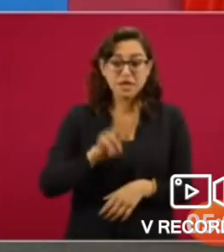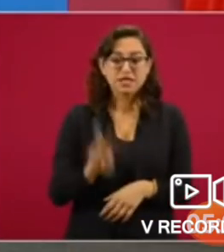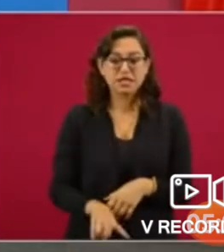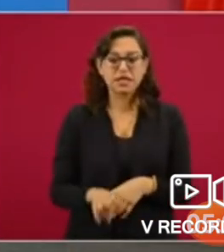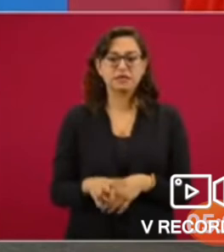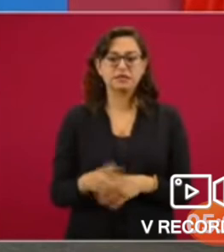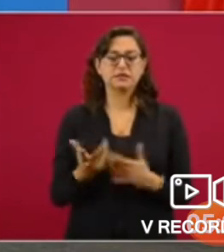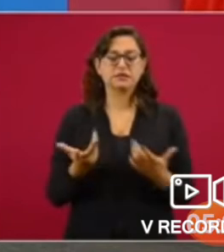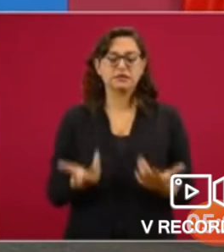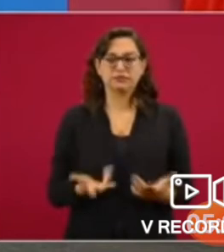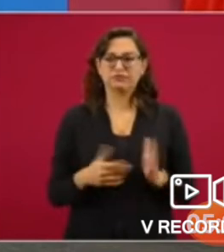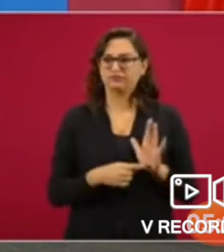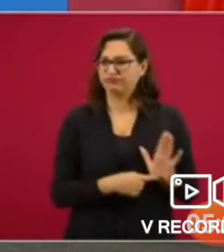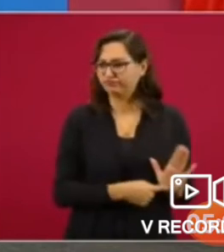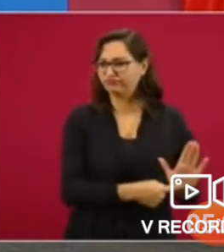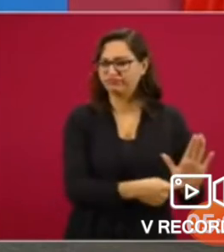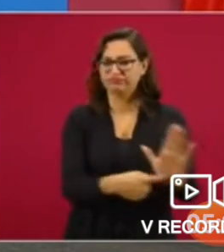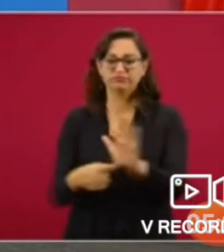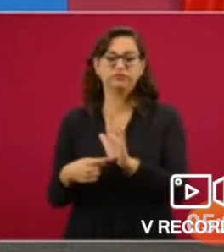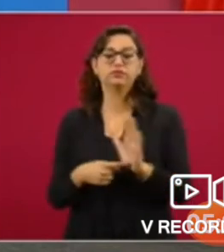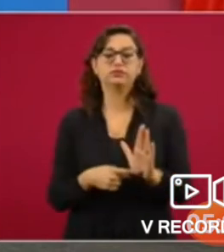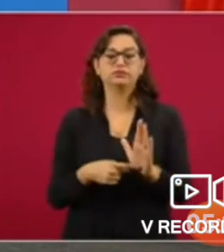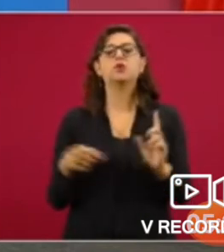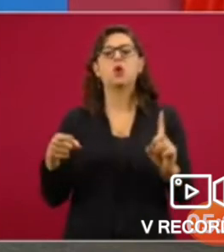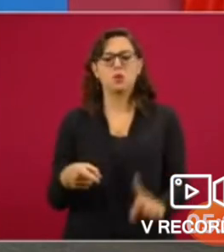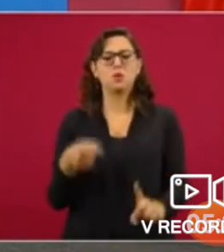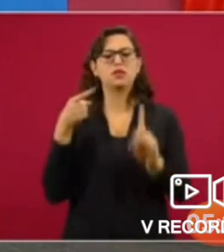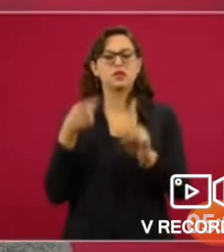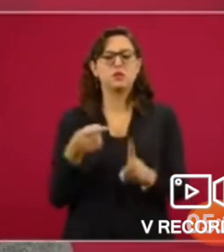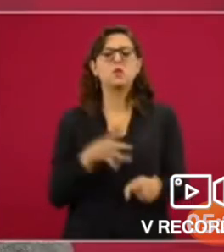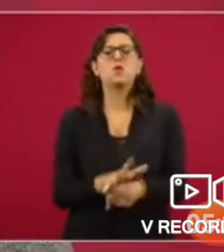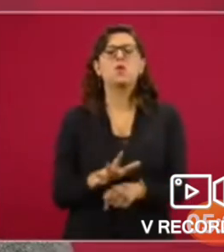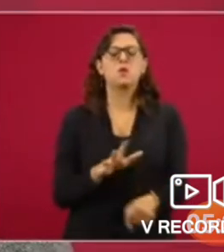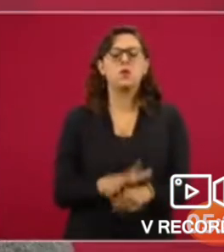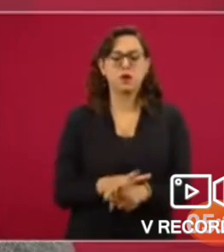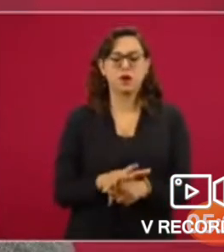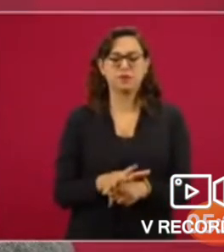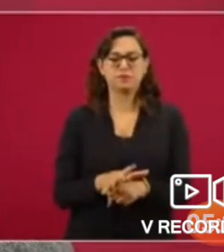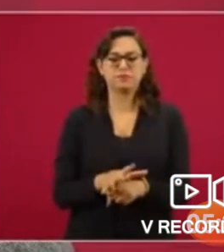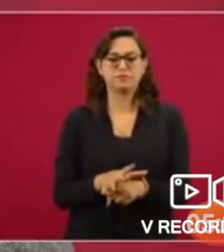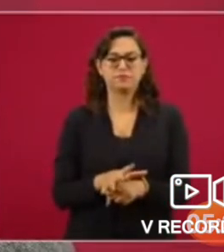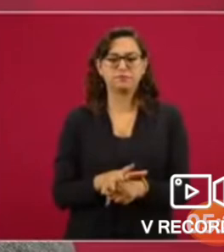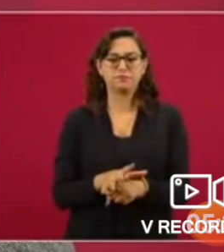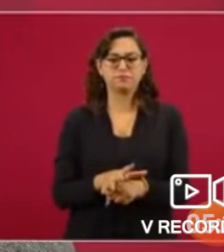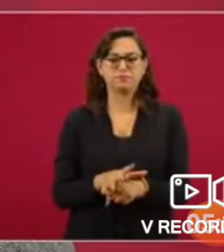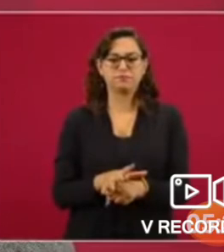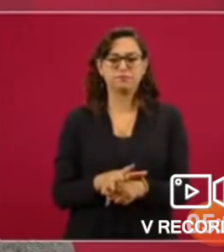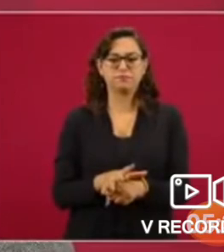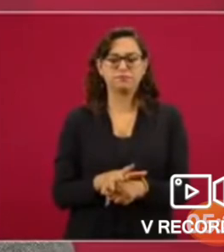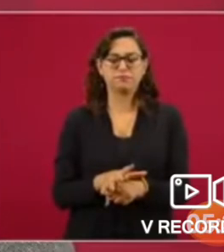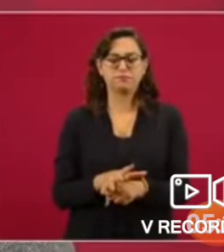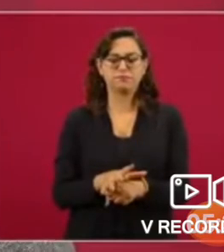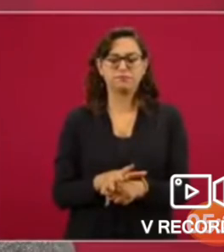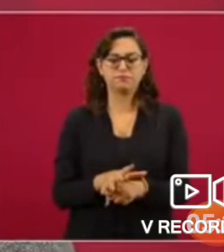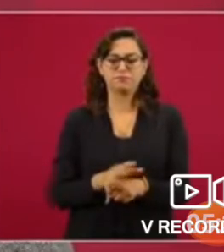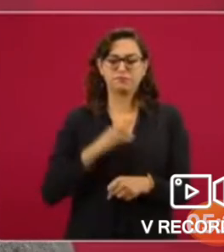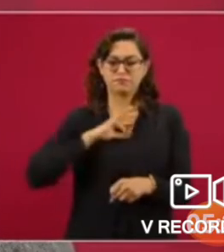en otro nivel, y el fin claro definitorio de la vigilancia, de ampliar y anteceder